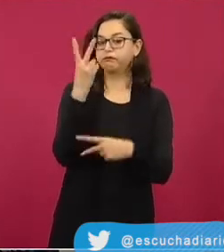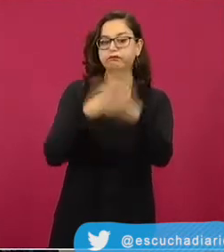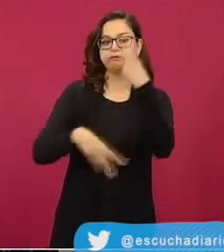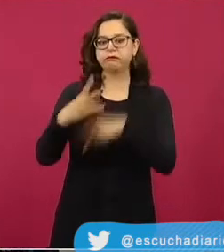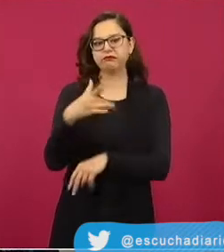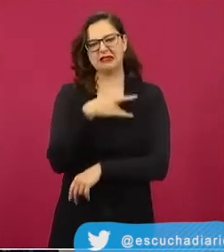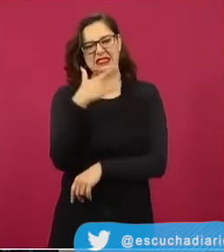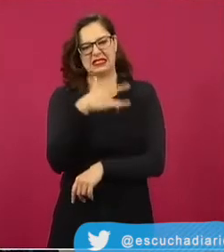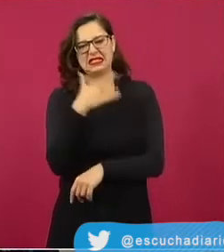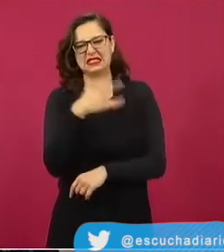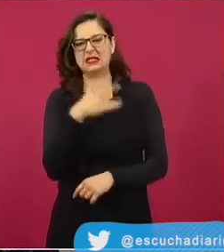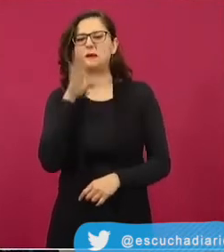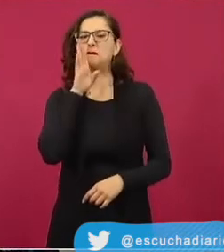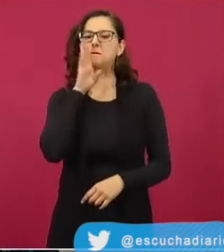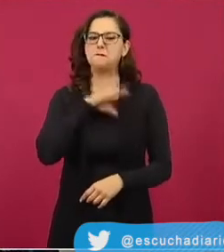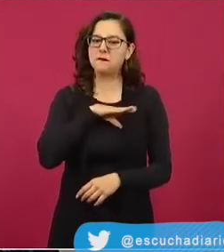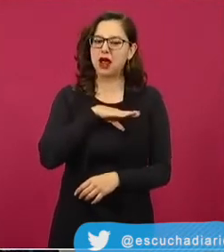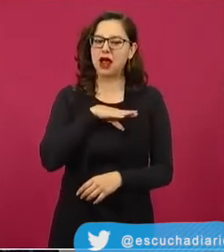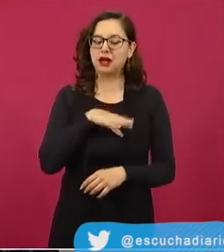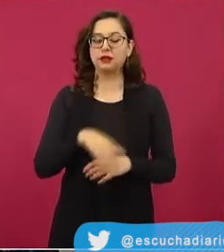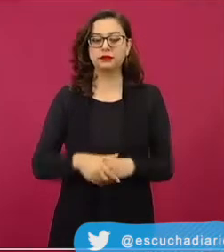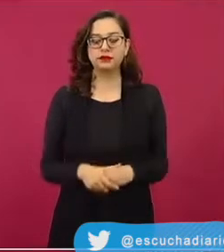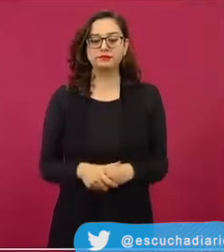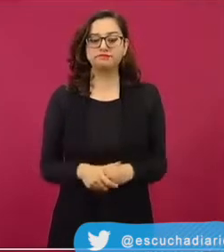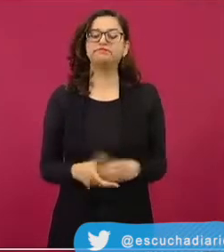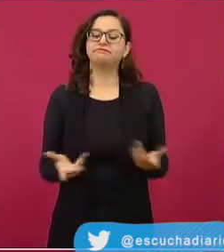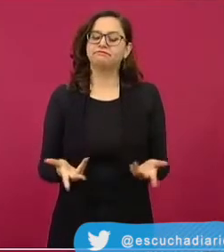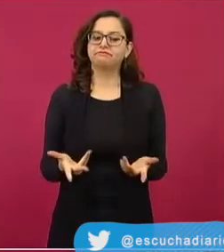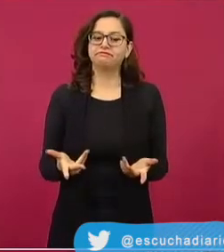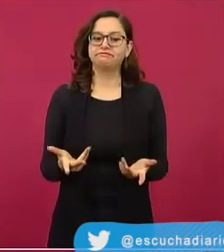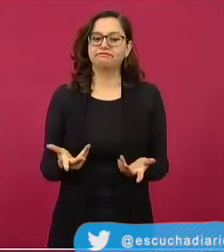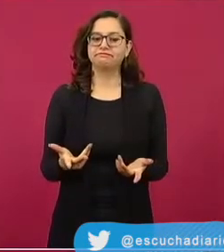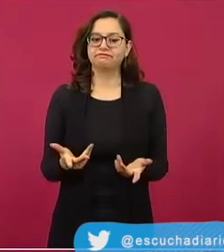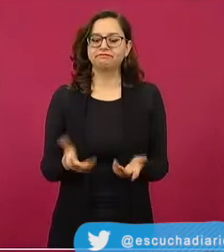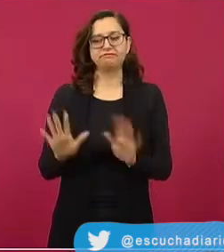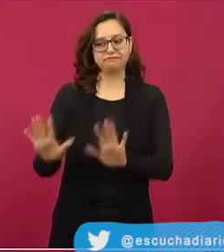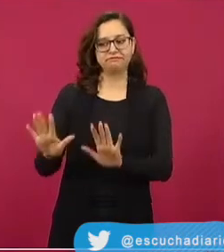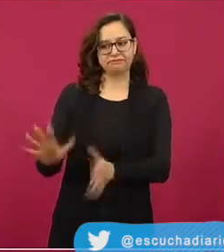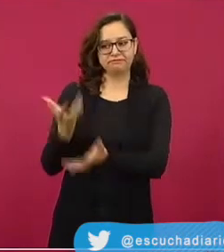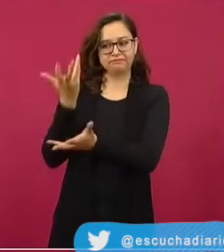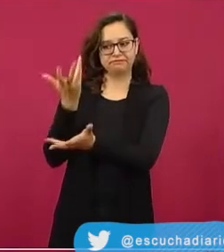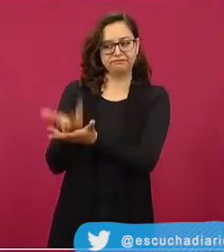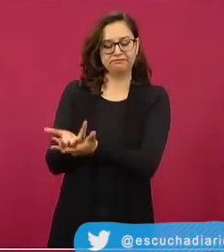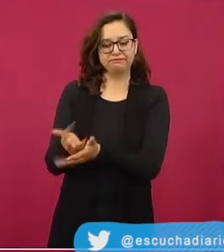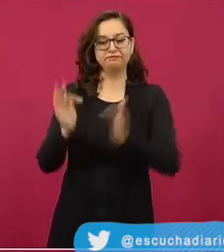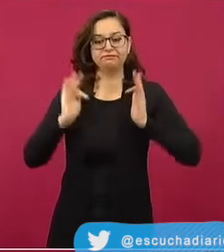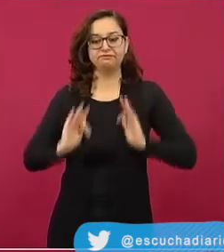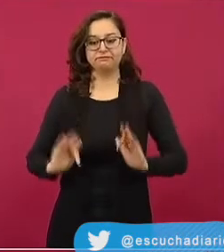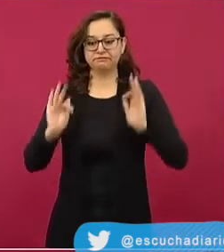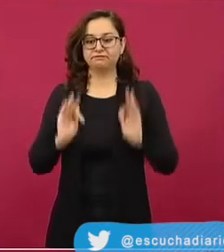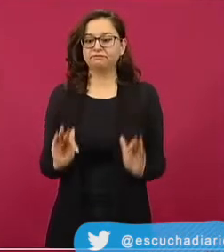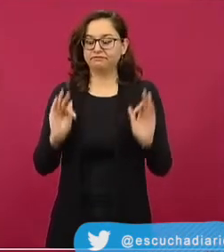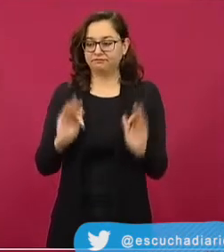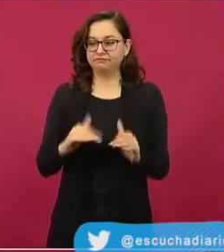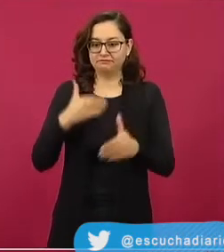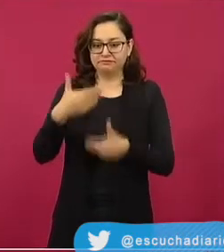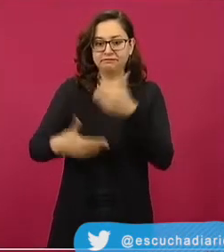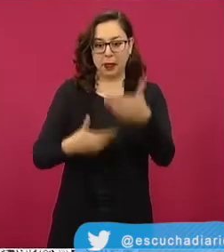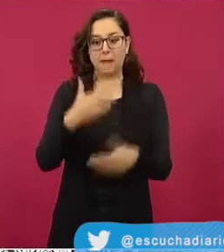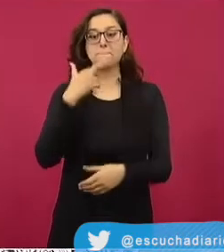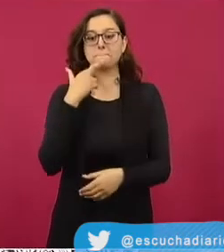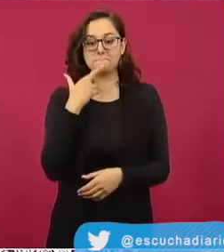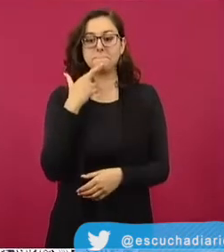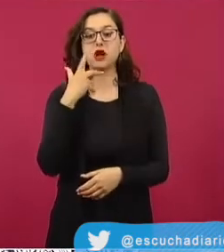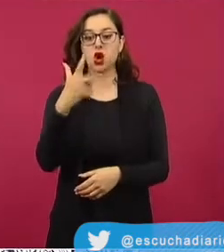dosis de refuerzo para personal educativo en total se espera inmunizar a 2.7 millones de personas la vacuna que se